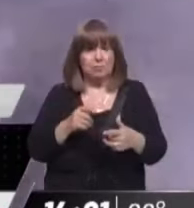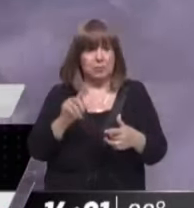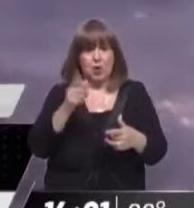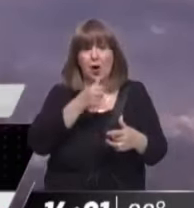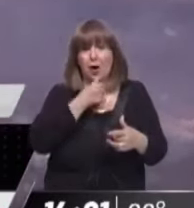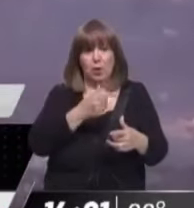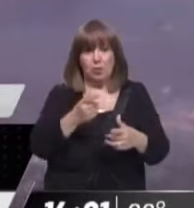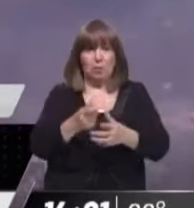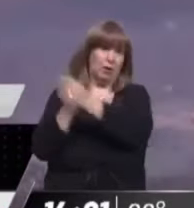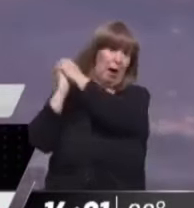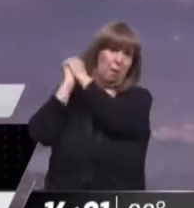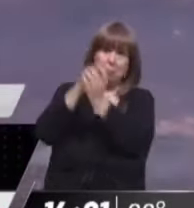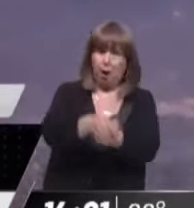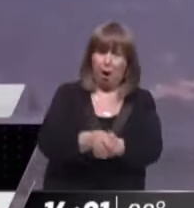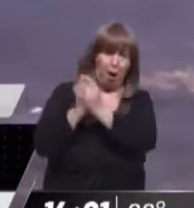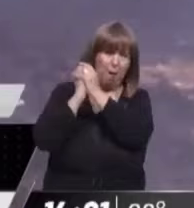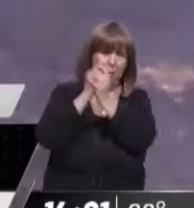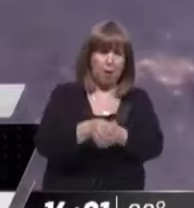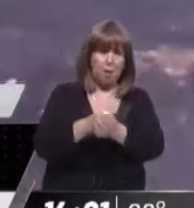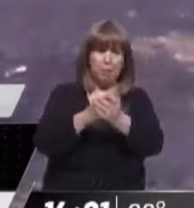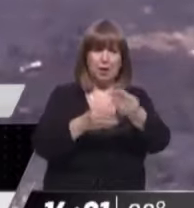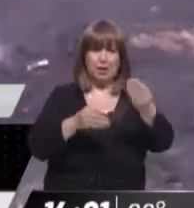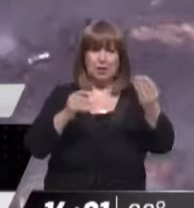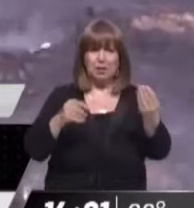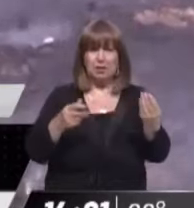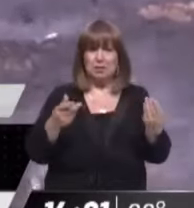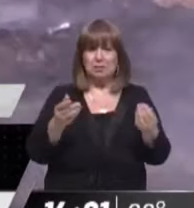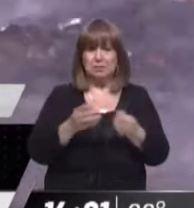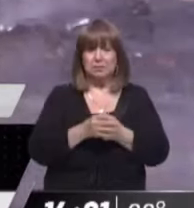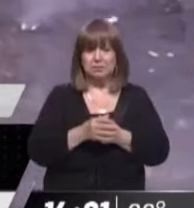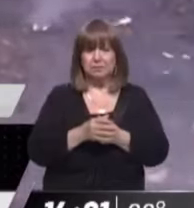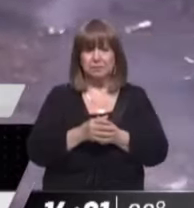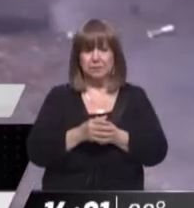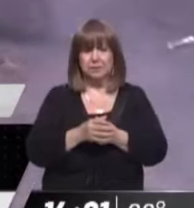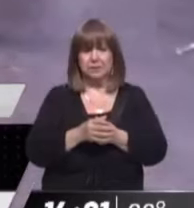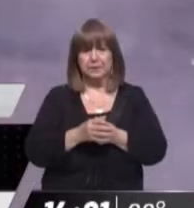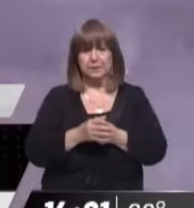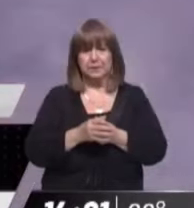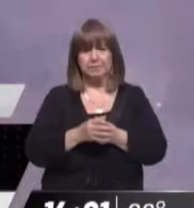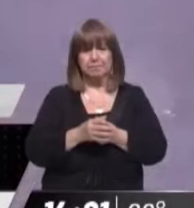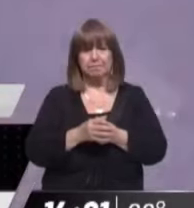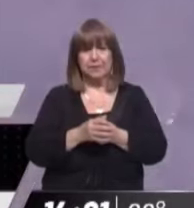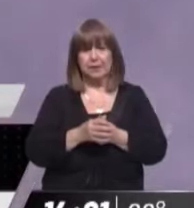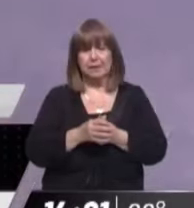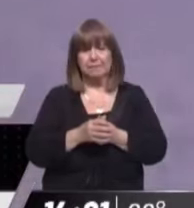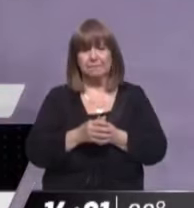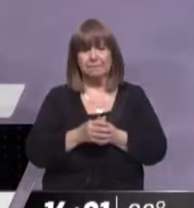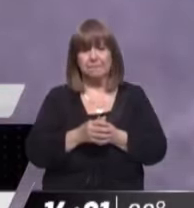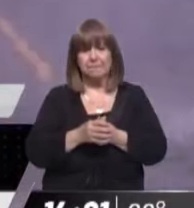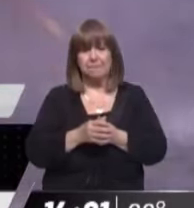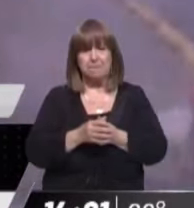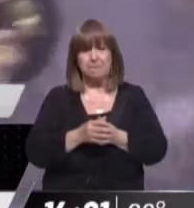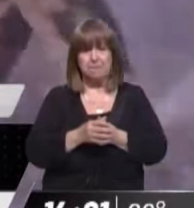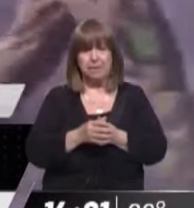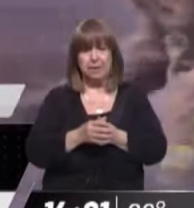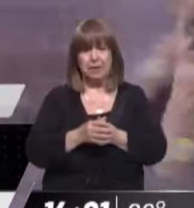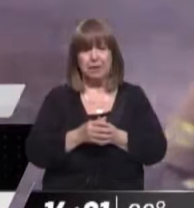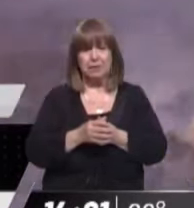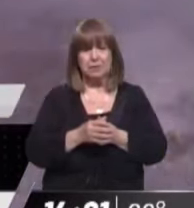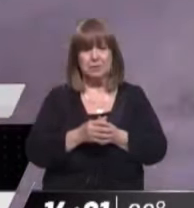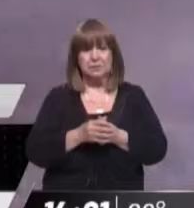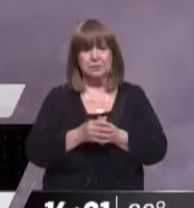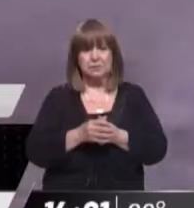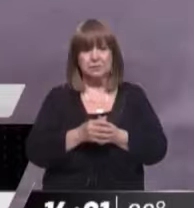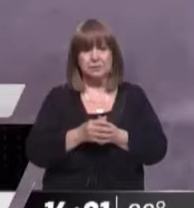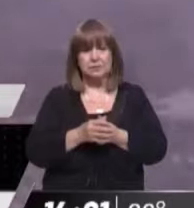están con otro tipo de elementos sofocando. Marisol, te vamos a pedir... ¿Tienen agua? ¿Les queda?